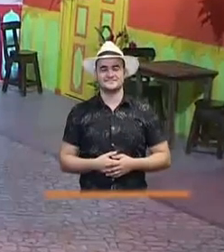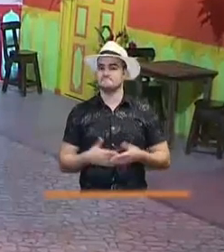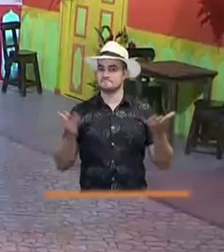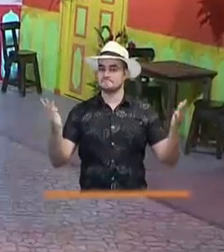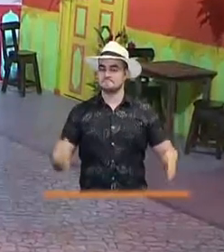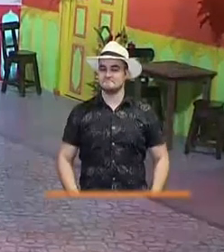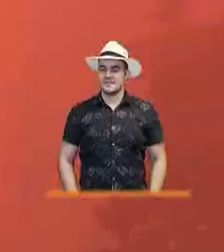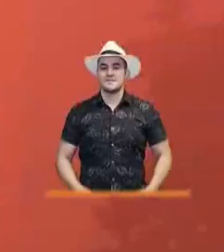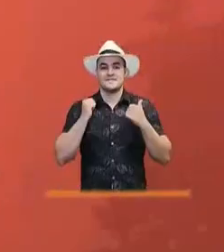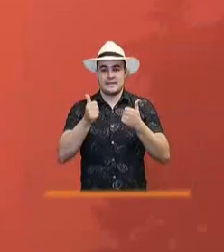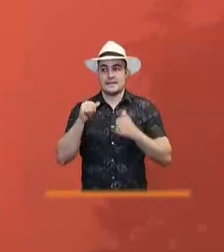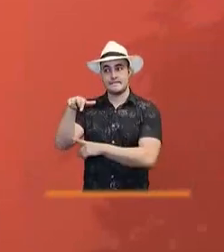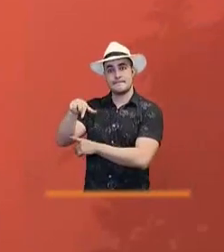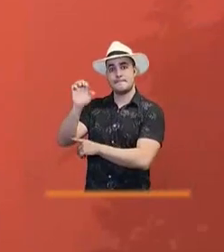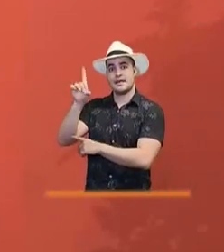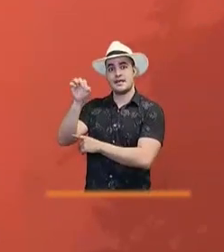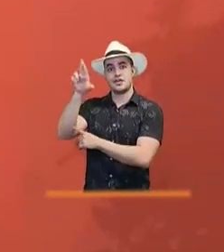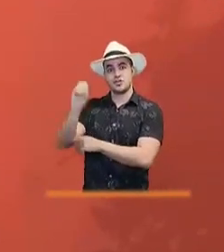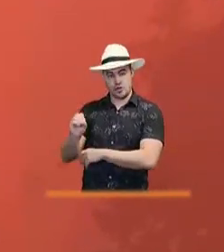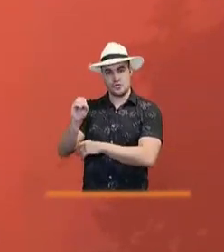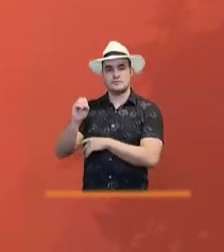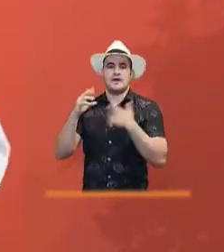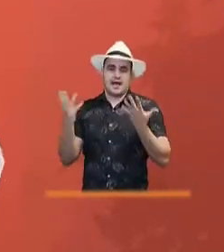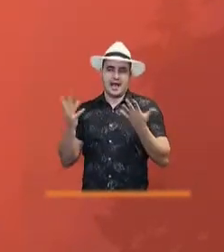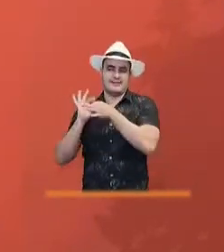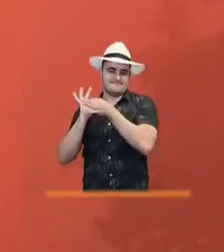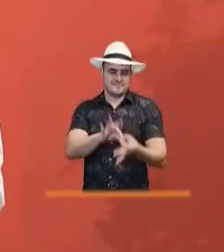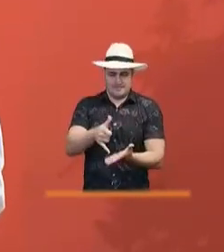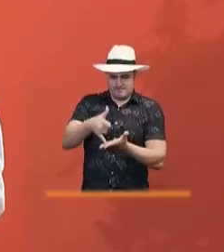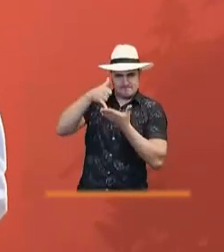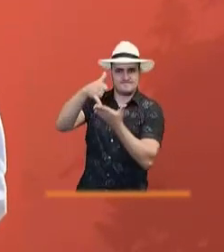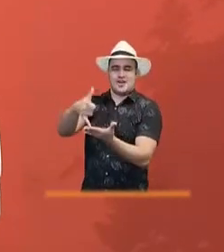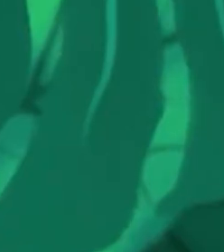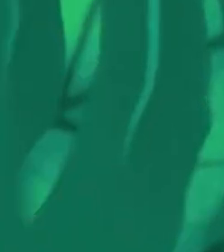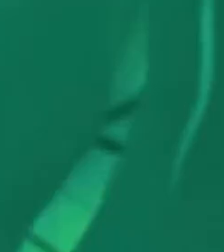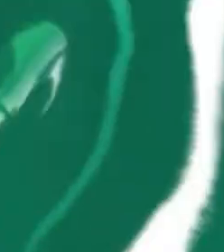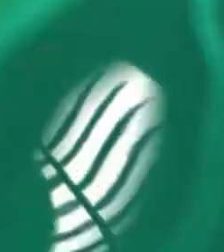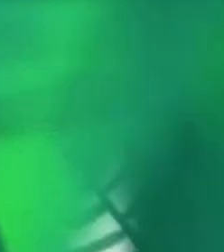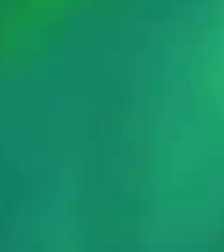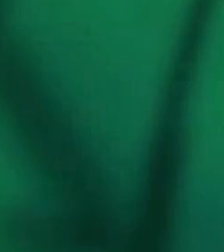bien, entonces, Pedrito Fernández, ese es el premio Pedro Mariano Fernández, homenaje a ese gran creador.